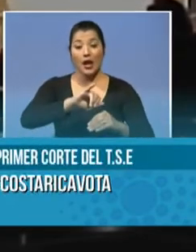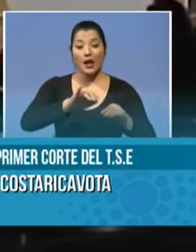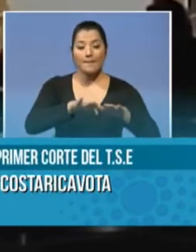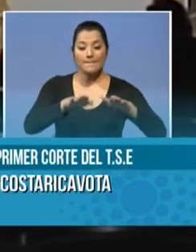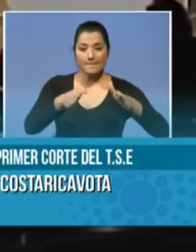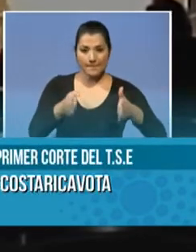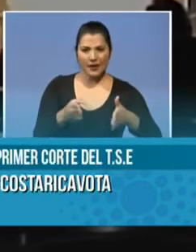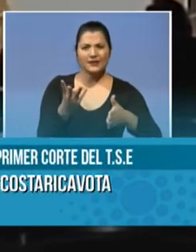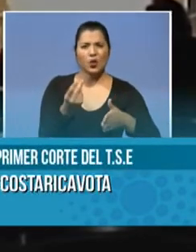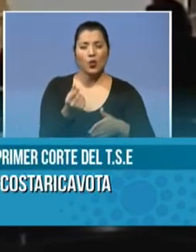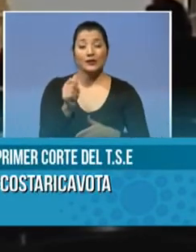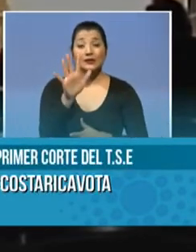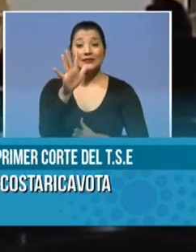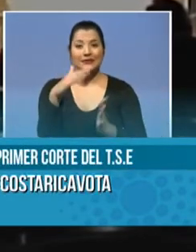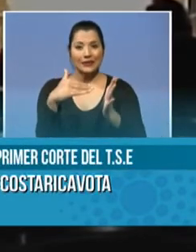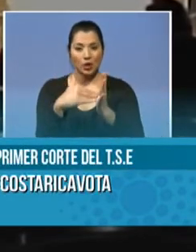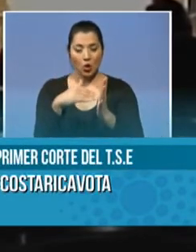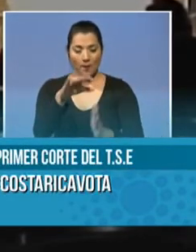procesadas